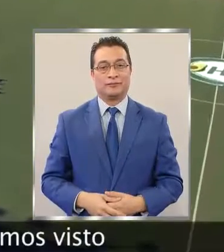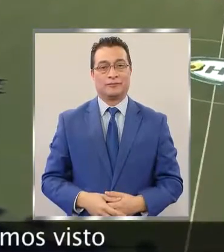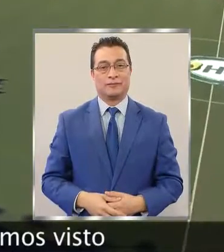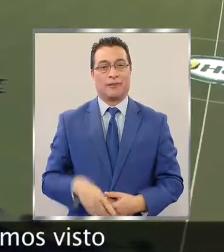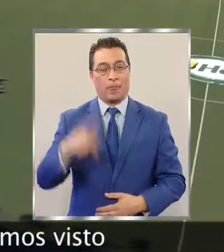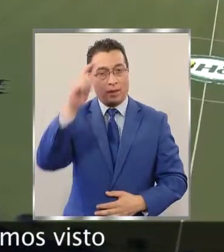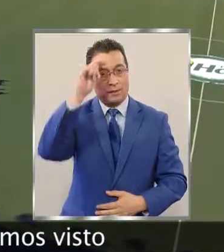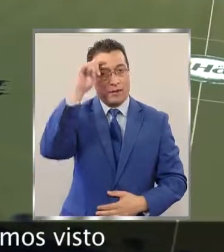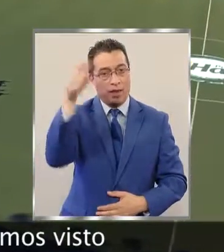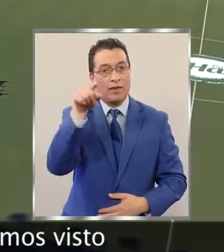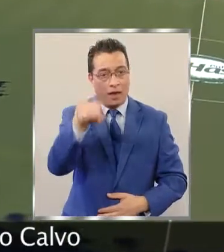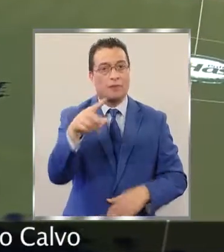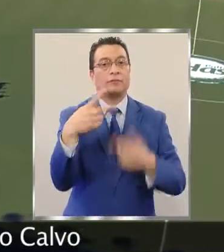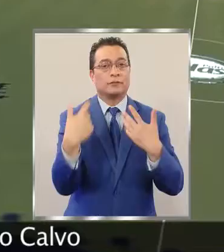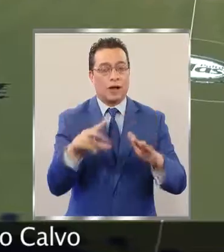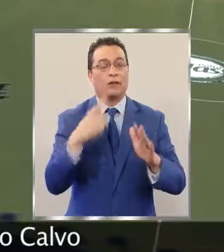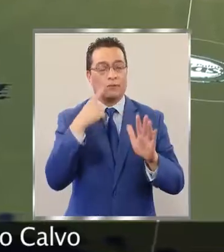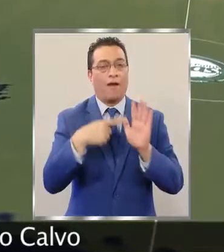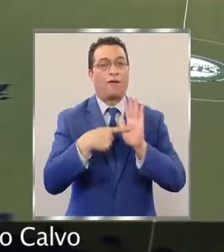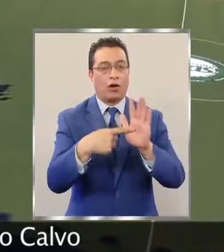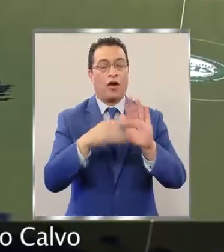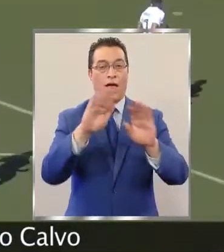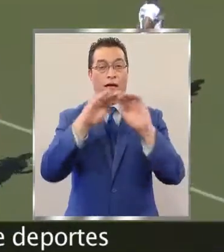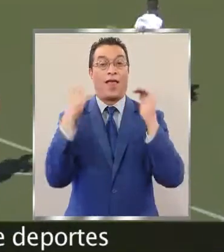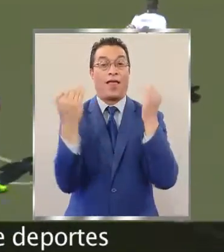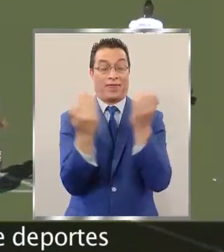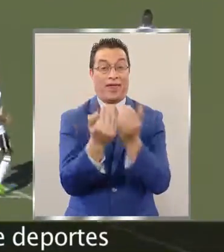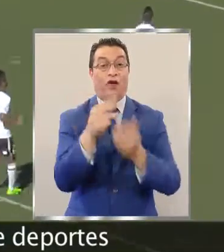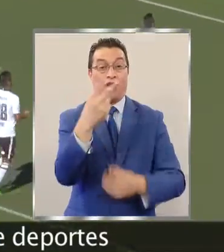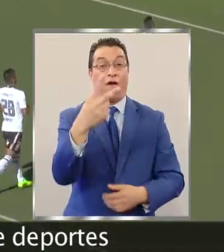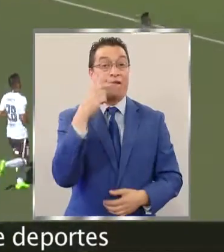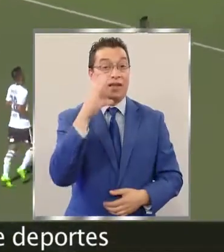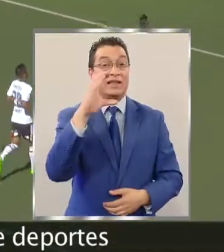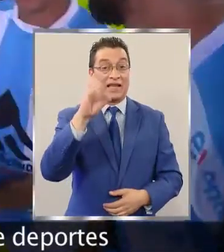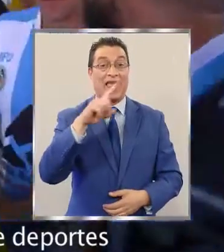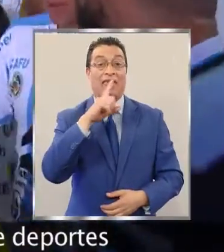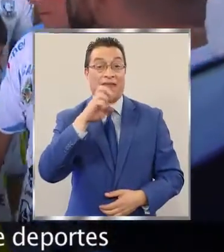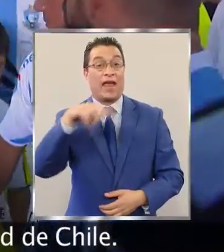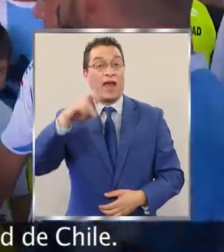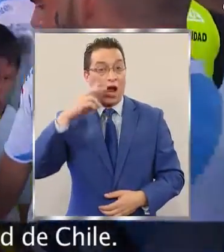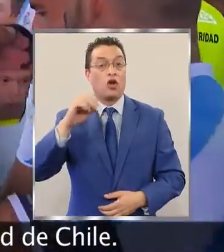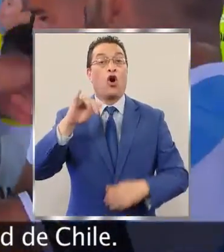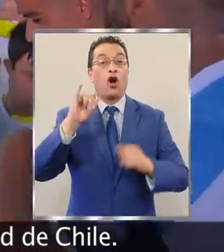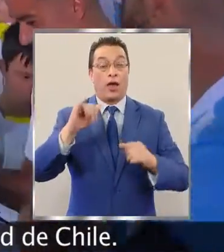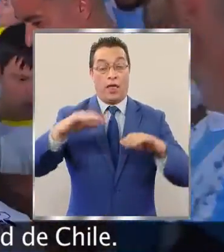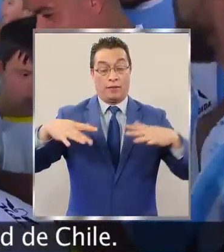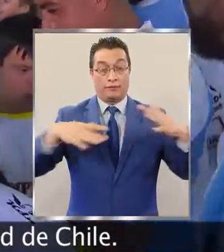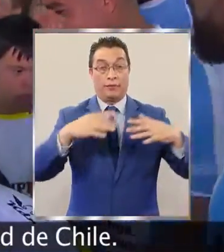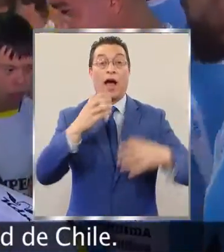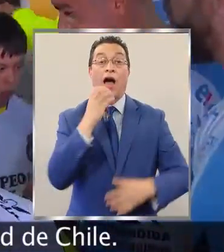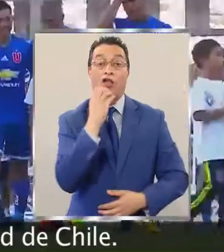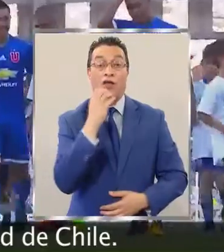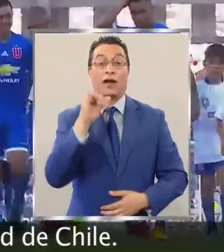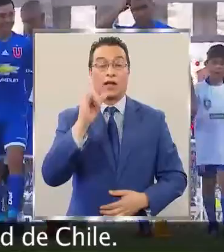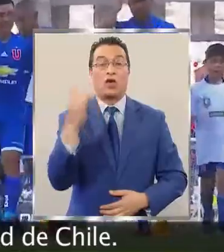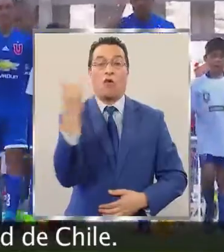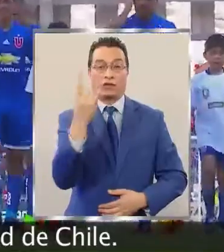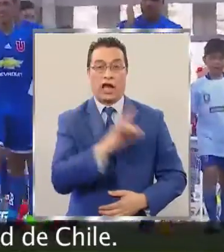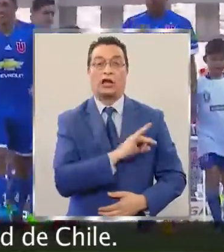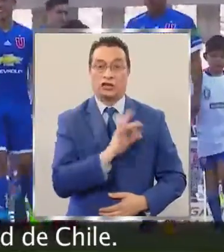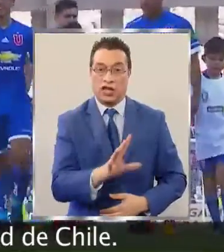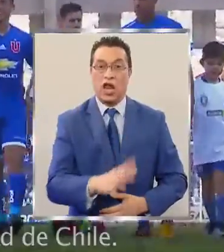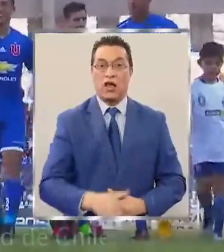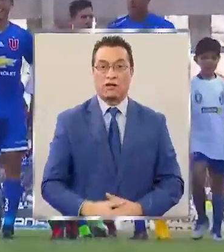Una iniciativa que ya habíamos visto en el Estadio Bicentenario Calvo y Vascuñán en el partido de Deportes Antofagasta y la Universidad de Chile.